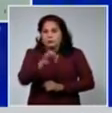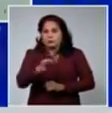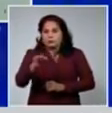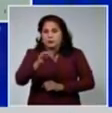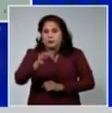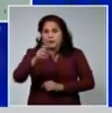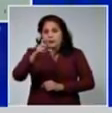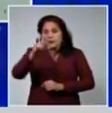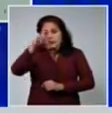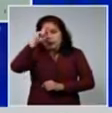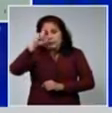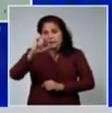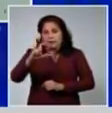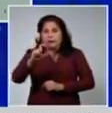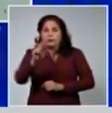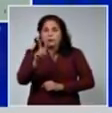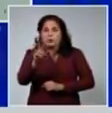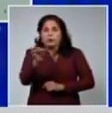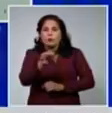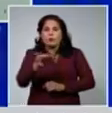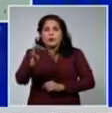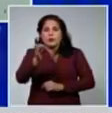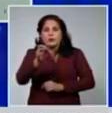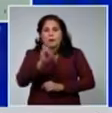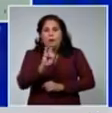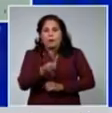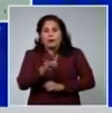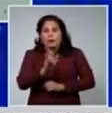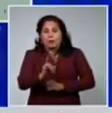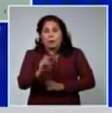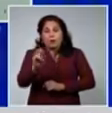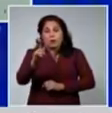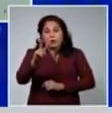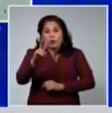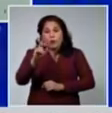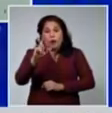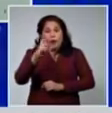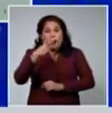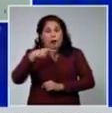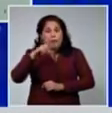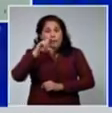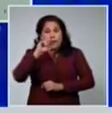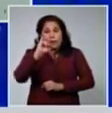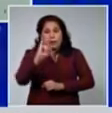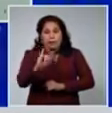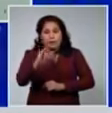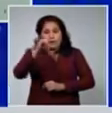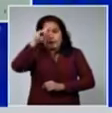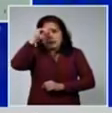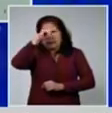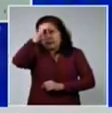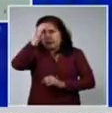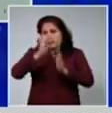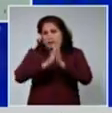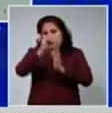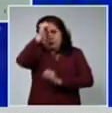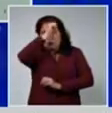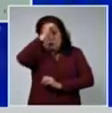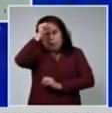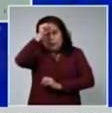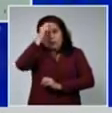clara 2 en manicaragua y un camarón y santo domingo ranchero un caso de tu